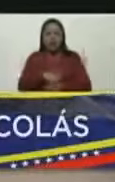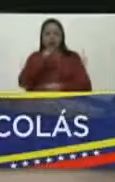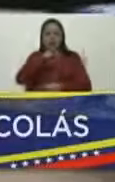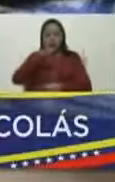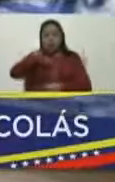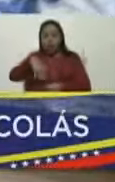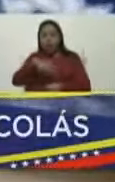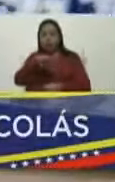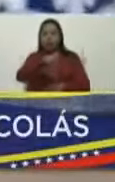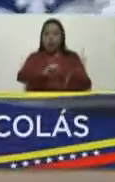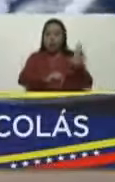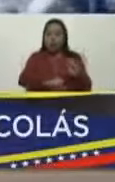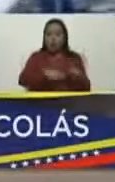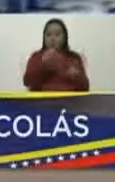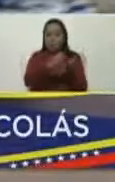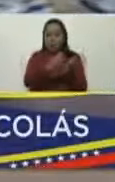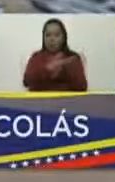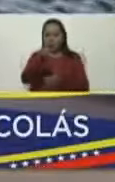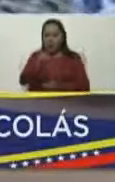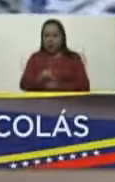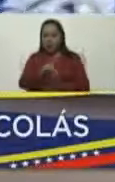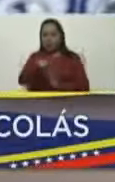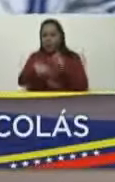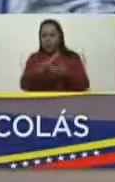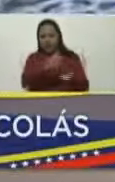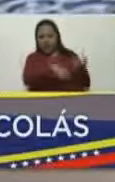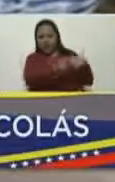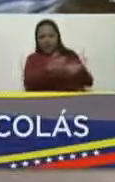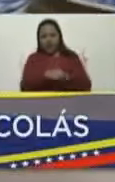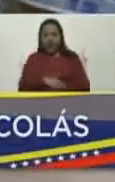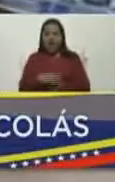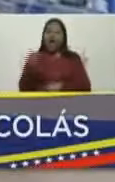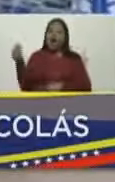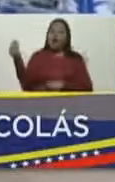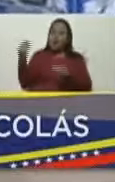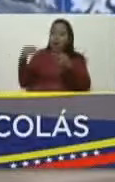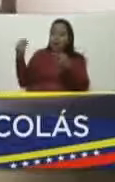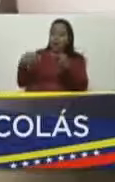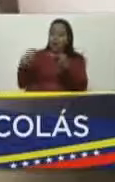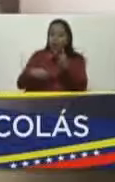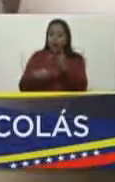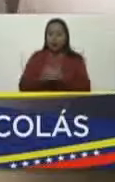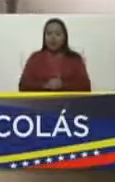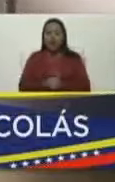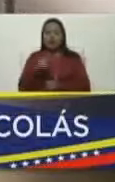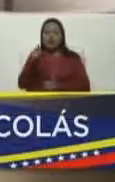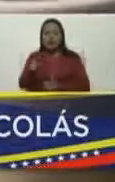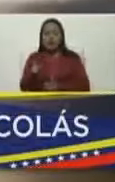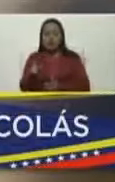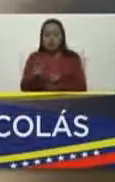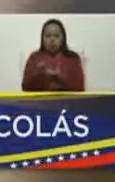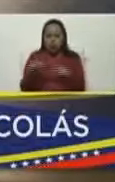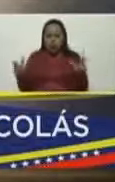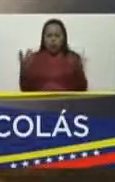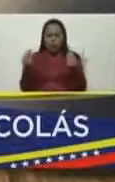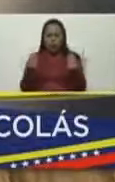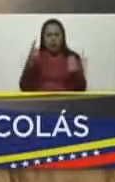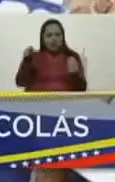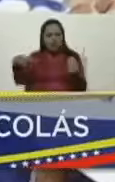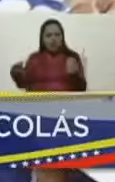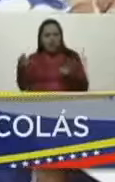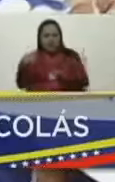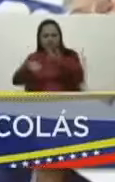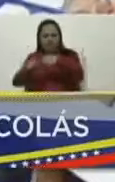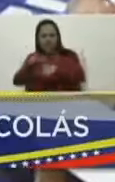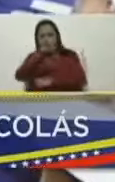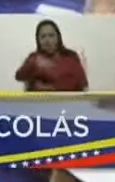a bajos precios y también puedan revender al por mayor. Al por mayor. O sea que tú surtes a otros